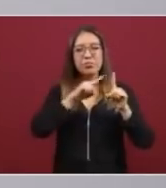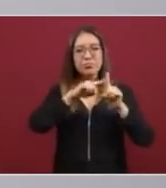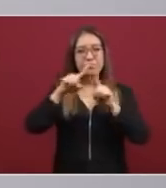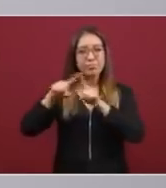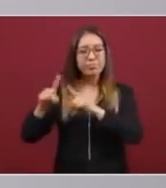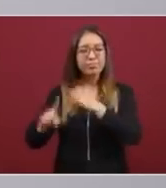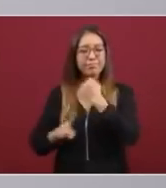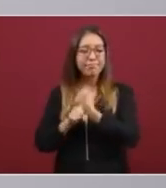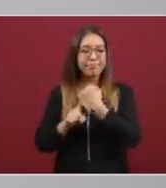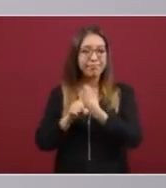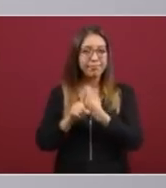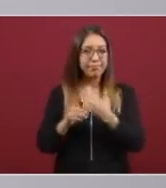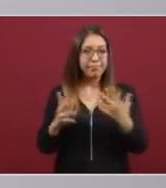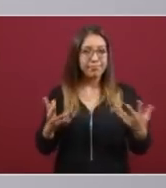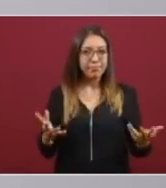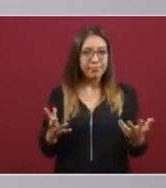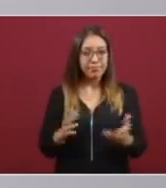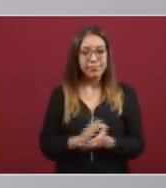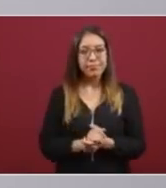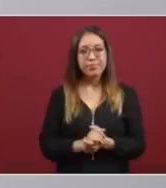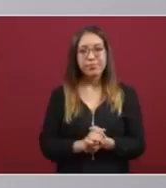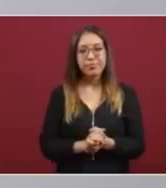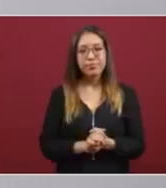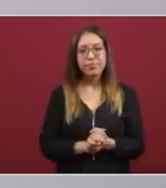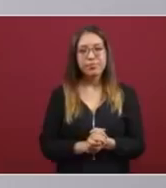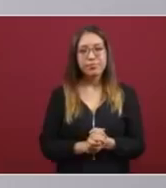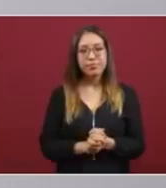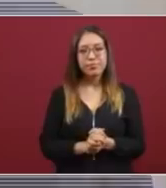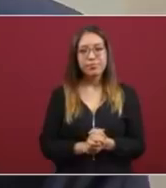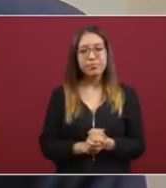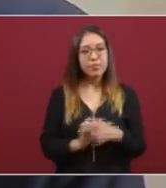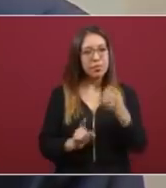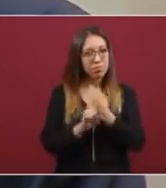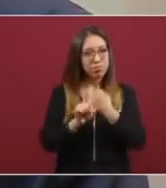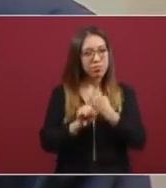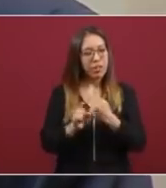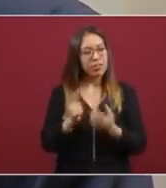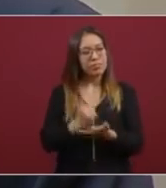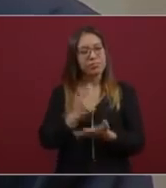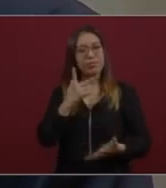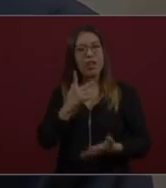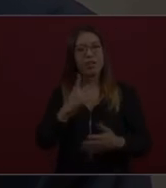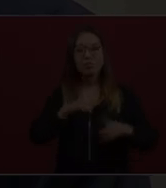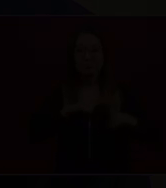adversidades, de calamidades? Con información de Araceli Rivera, Notimex.